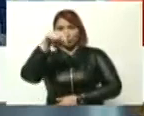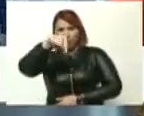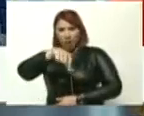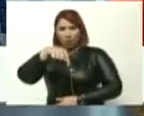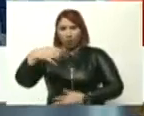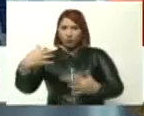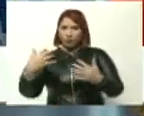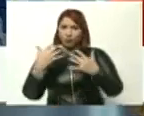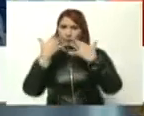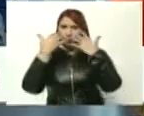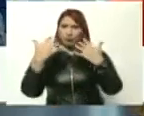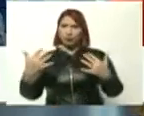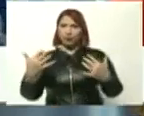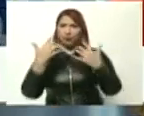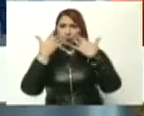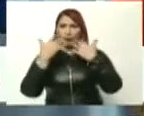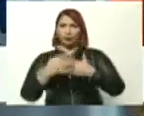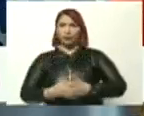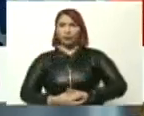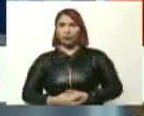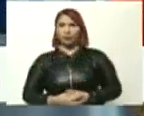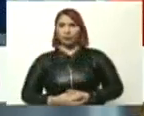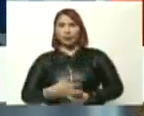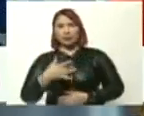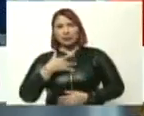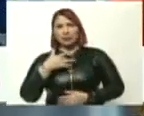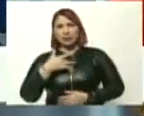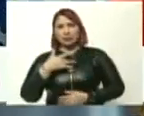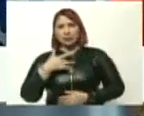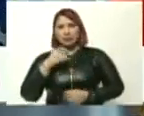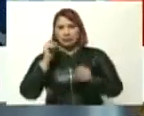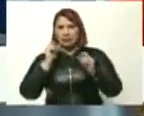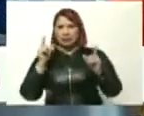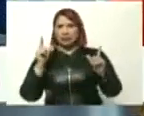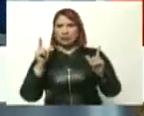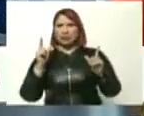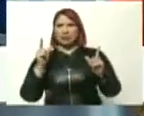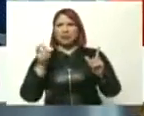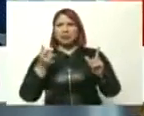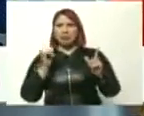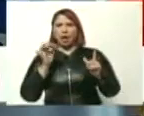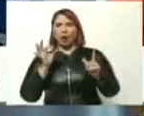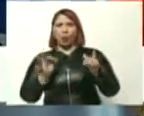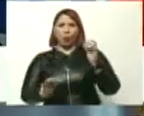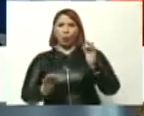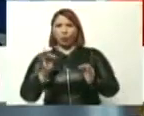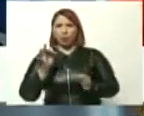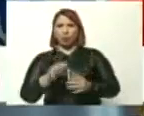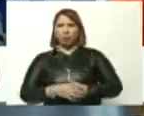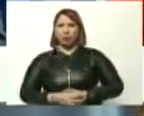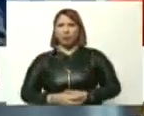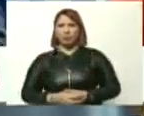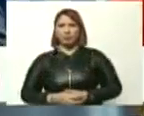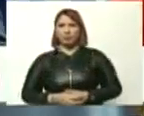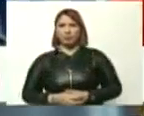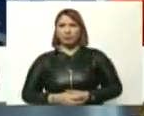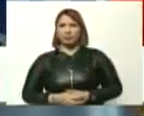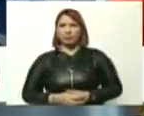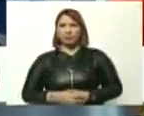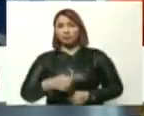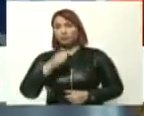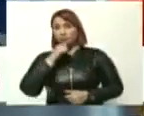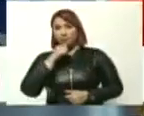respira una sensación, una impresión de que hay justicia, de que quien